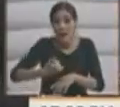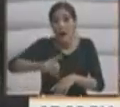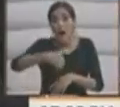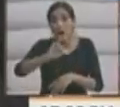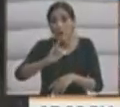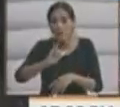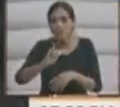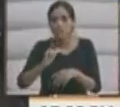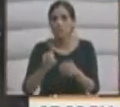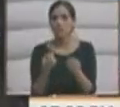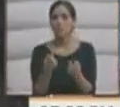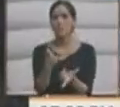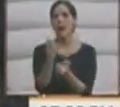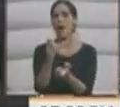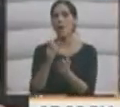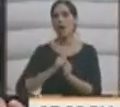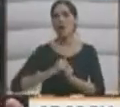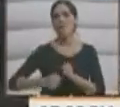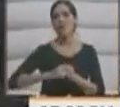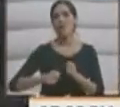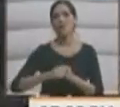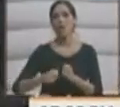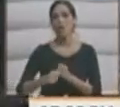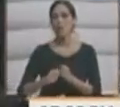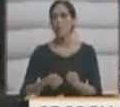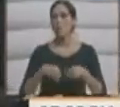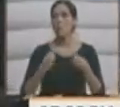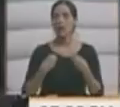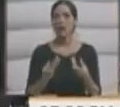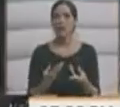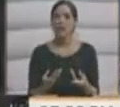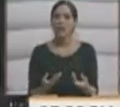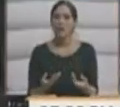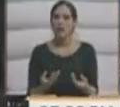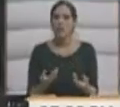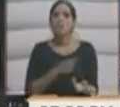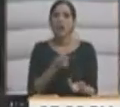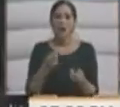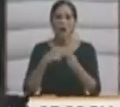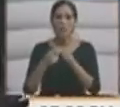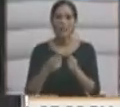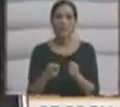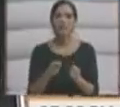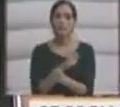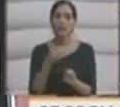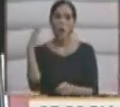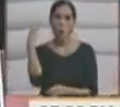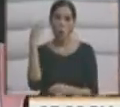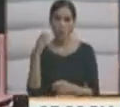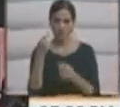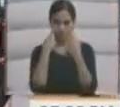efectivo. ¿Para qué? Para que vuelva a terminar nuestro efectivo en Colombia. Vean este trabajo.